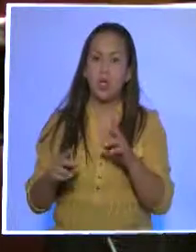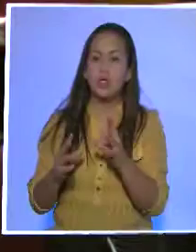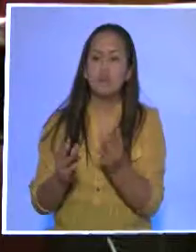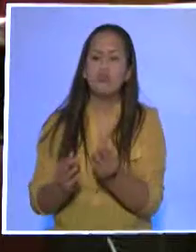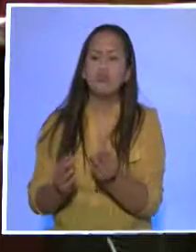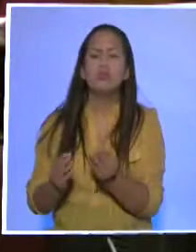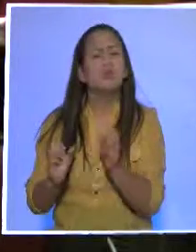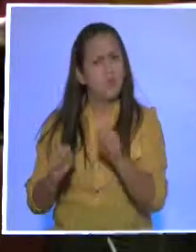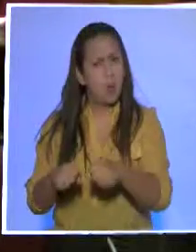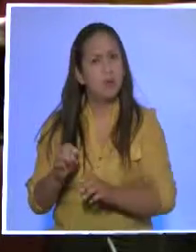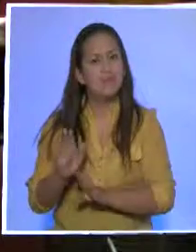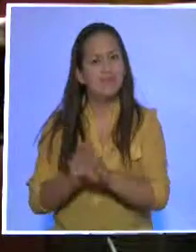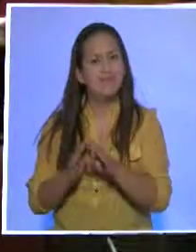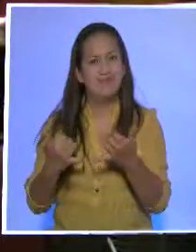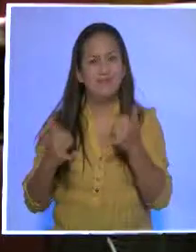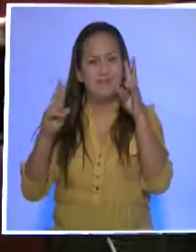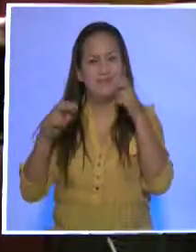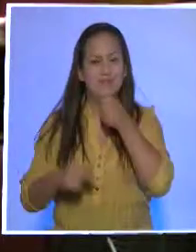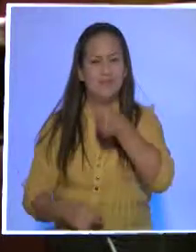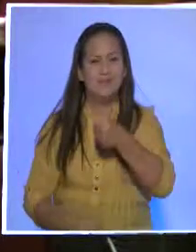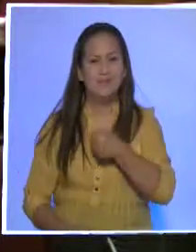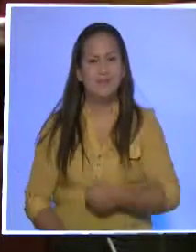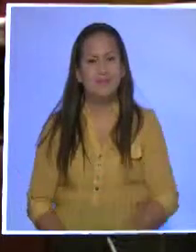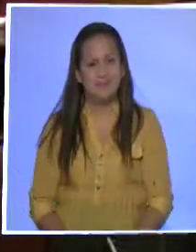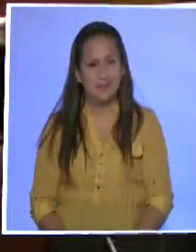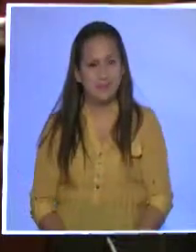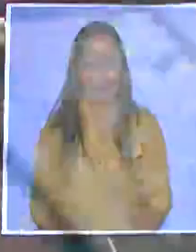el tema de nuestra primera entrevista de hoy